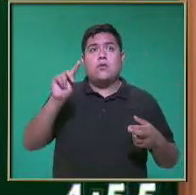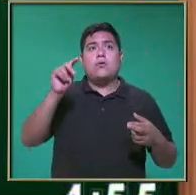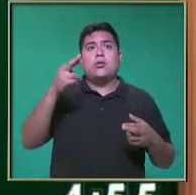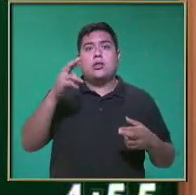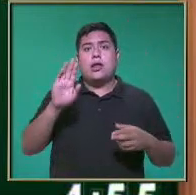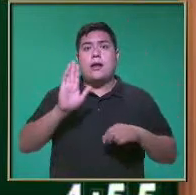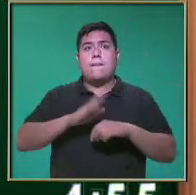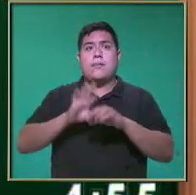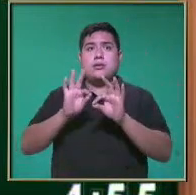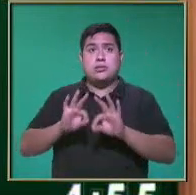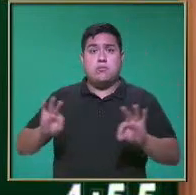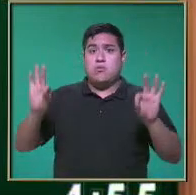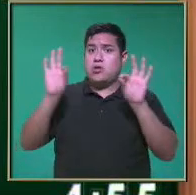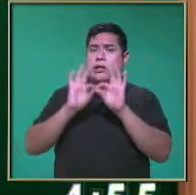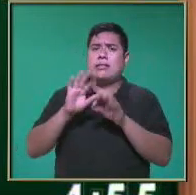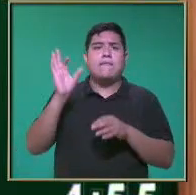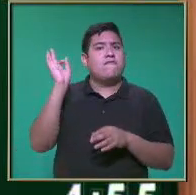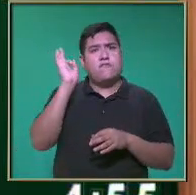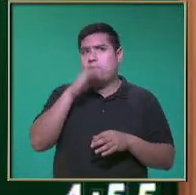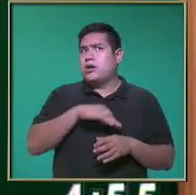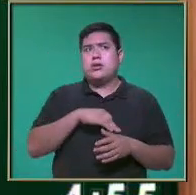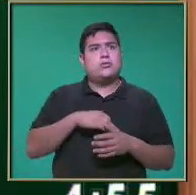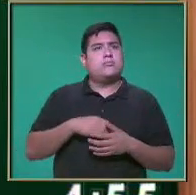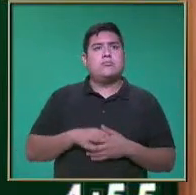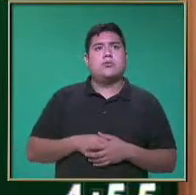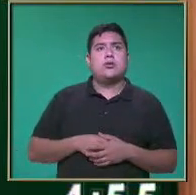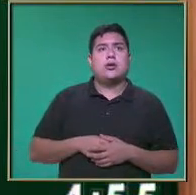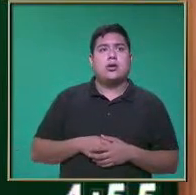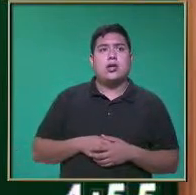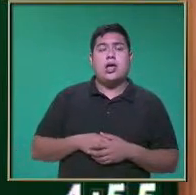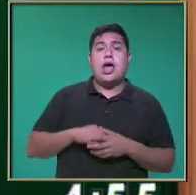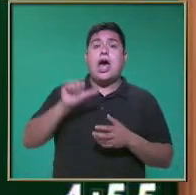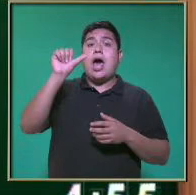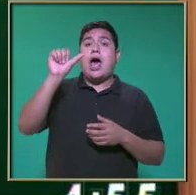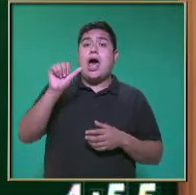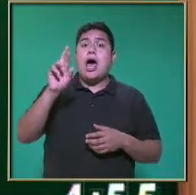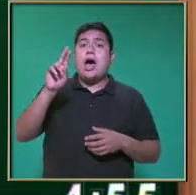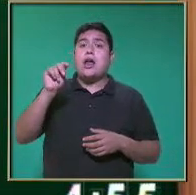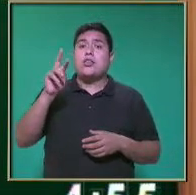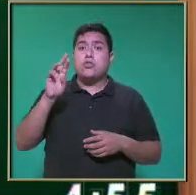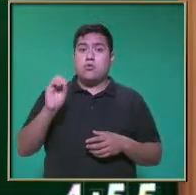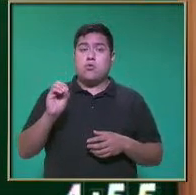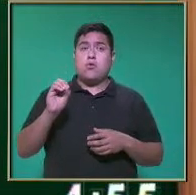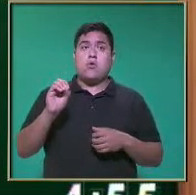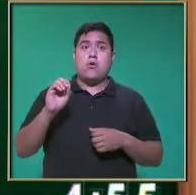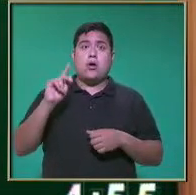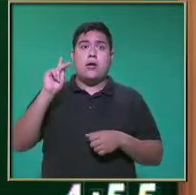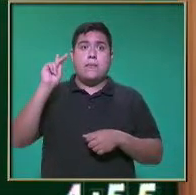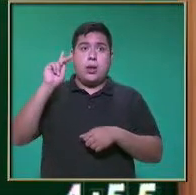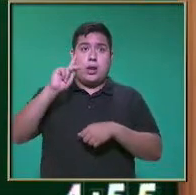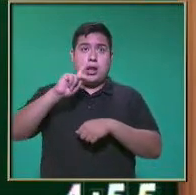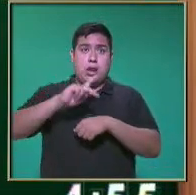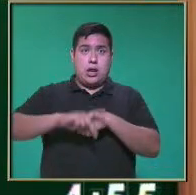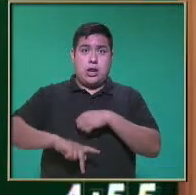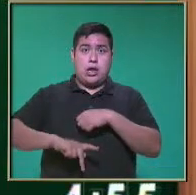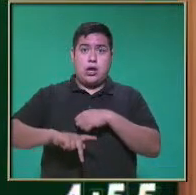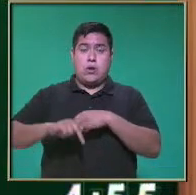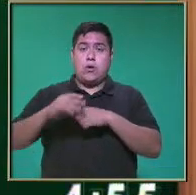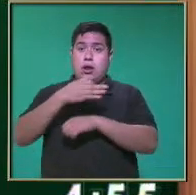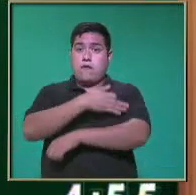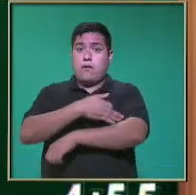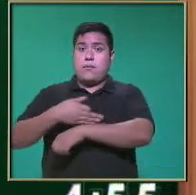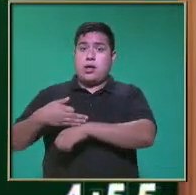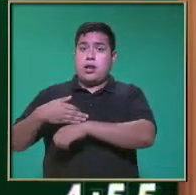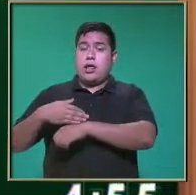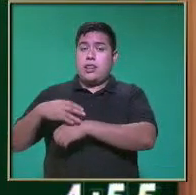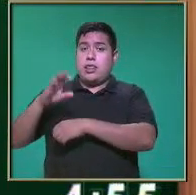personaje principal. Arthur was in danger with Lord Hector's family. That's false. Arturo no estaba en peligro con la familia de Lord